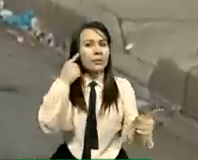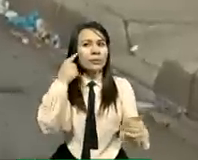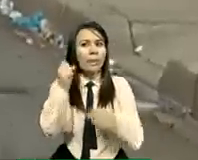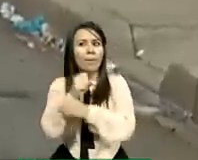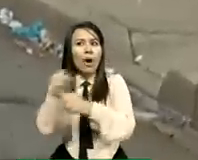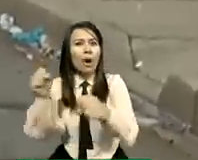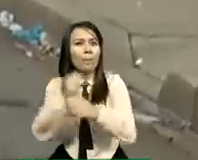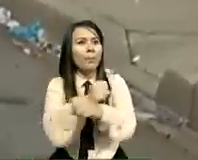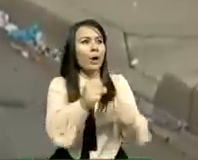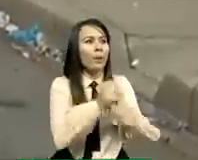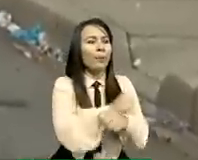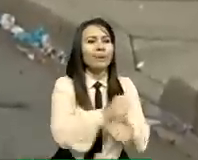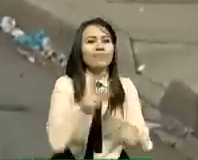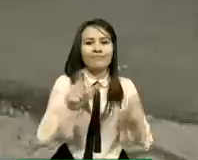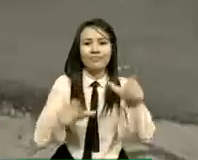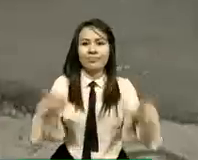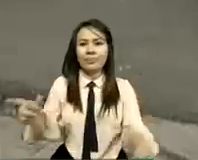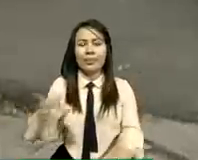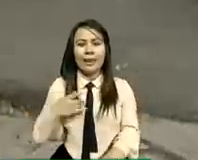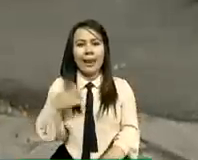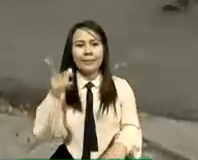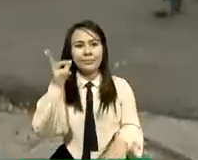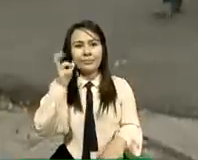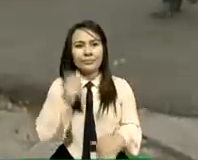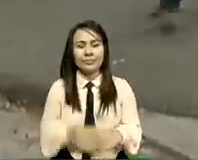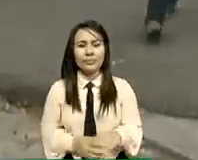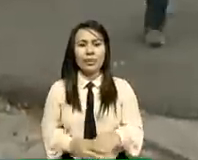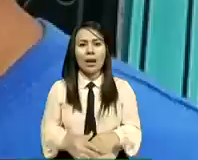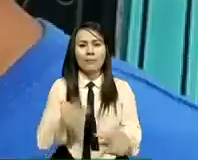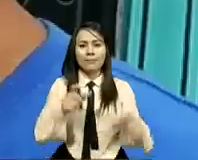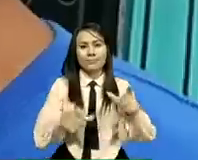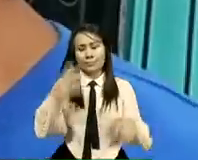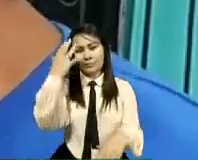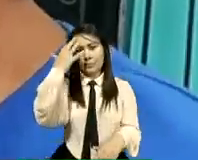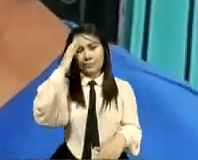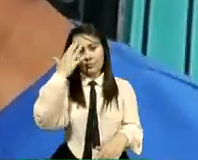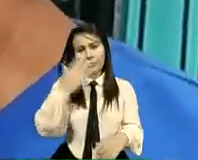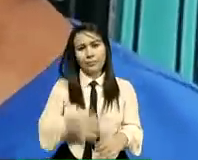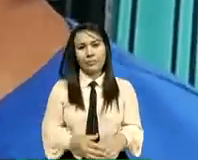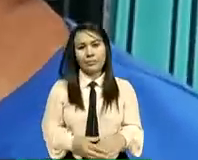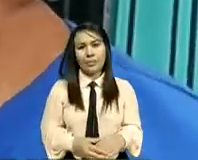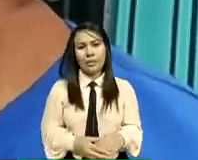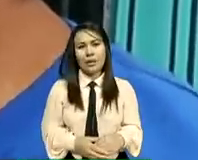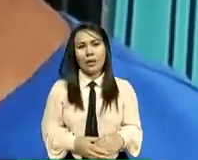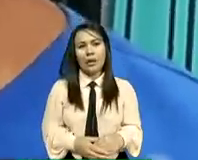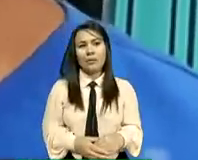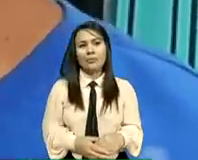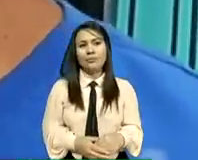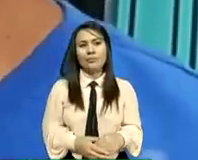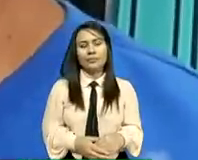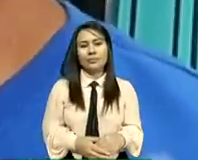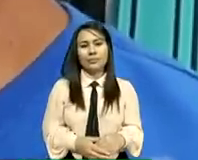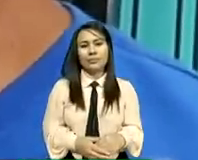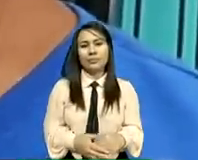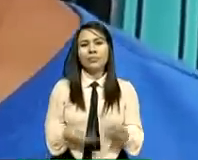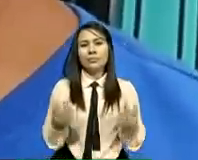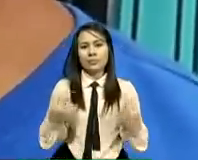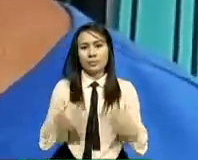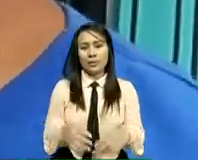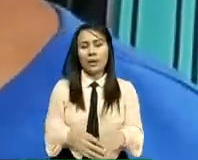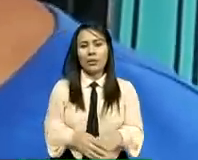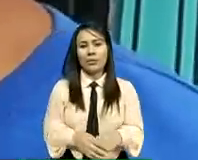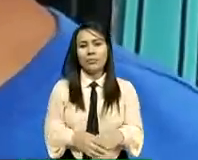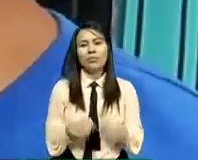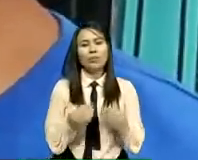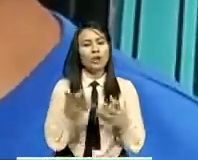cuadras, de acuerdo a moradores, que se mostraron preocupados. Primera vez, pero eso había sido algo muy, muy